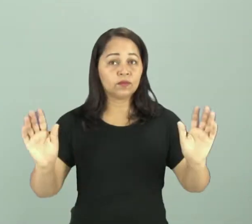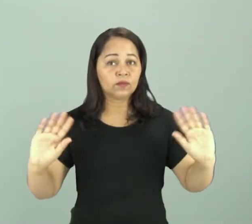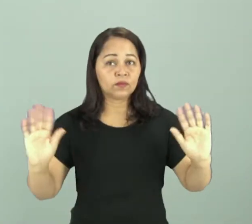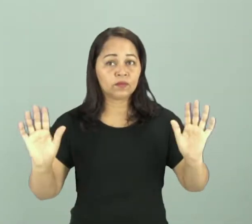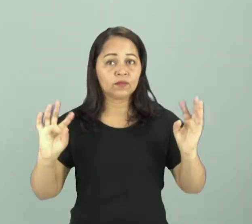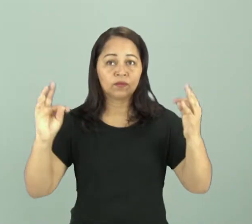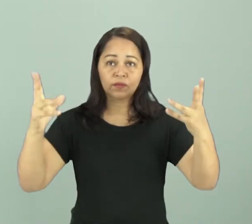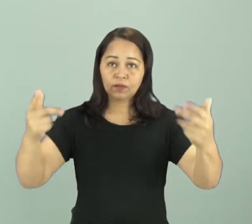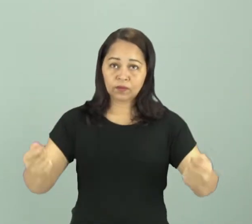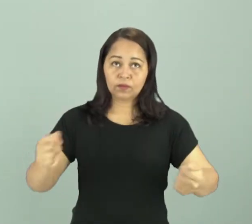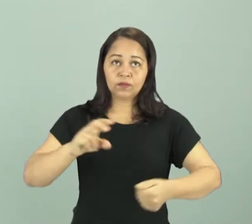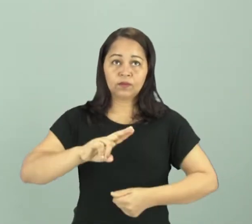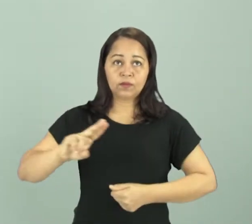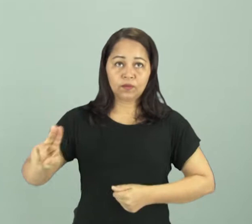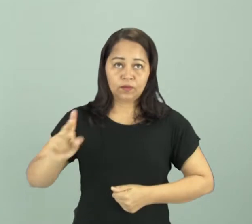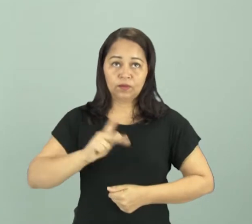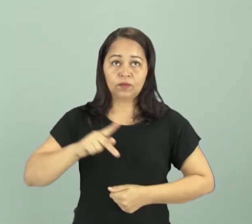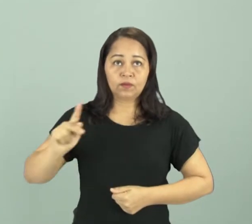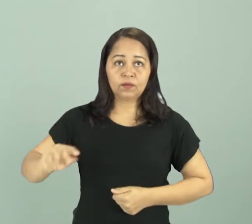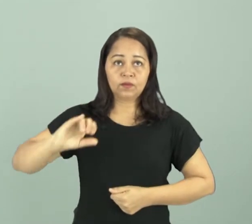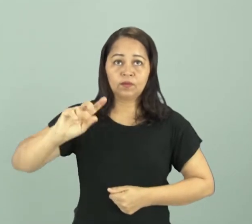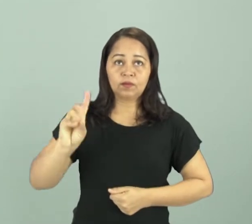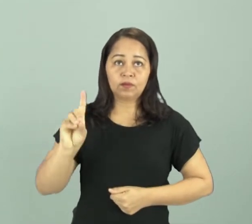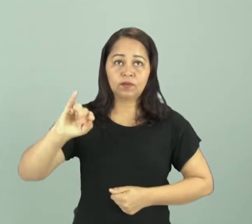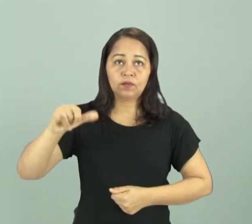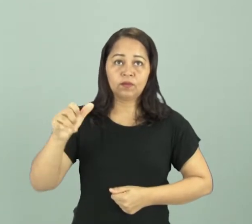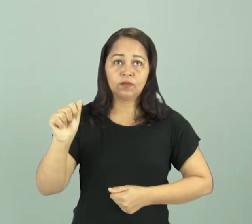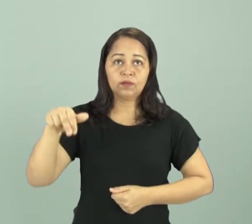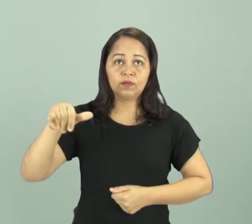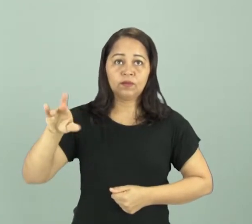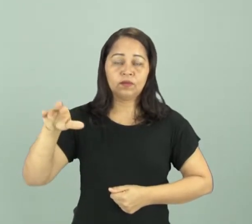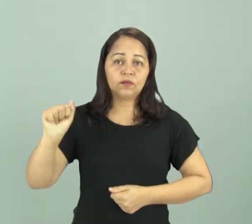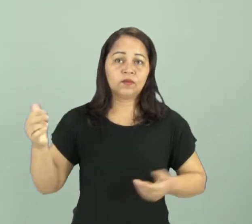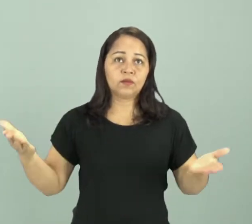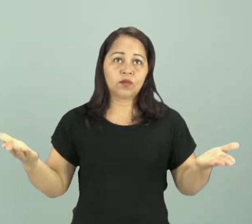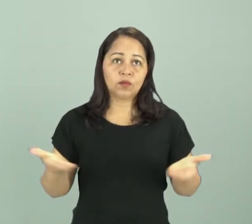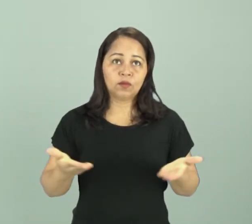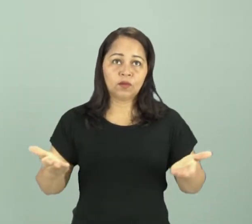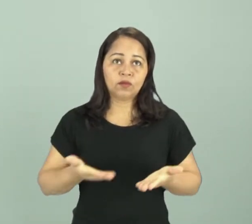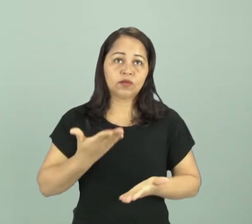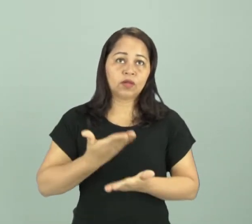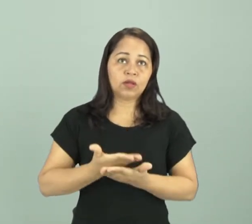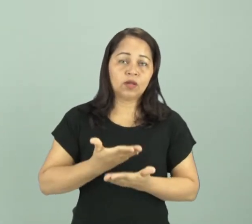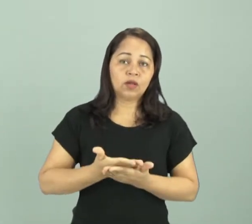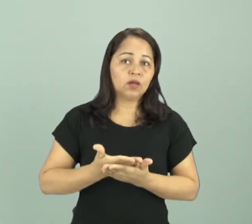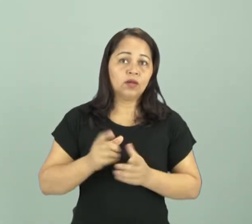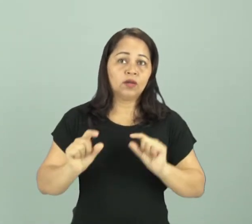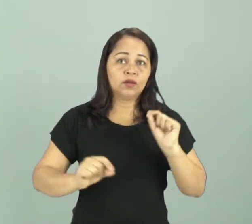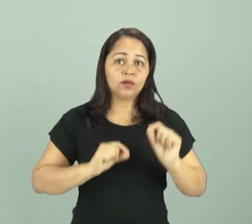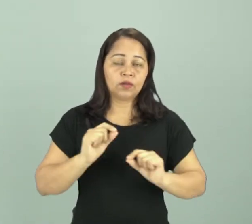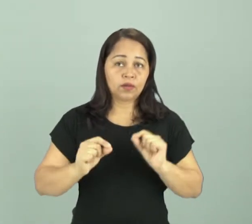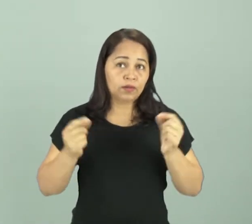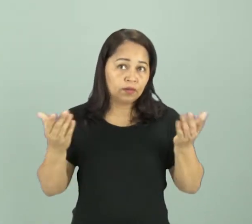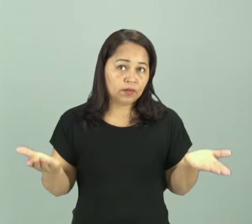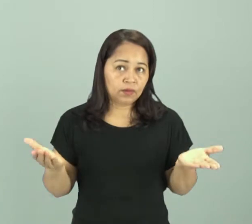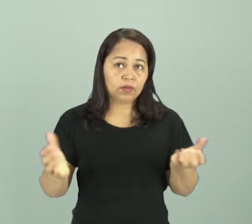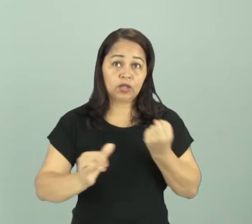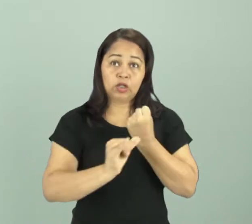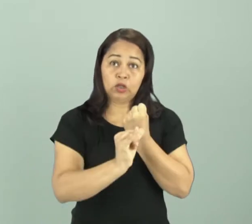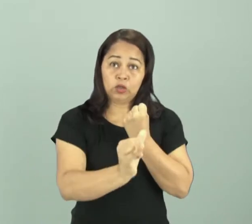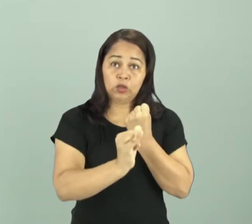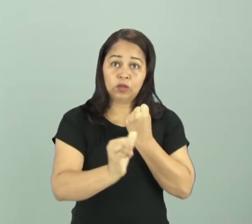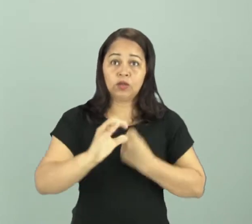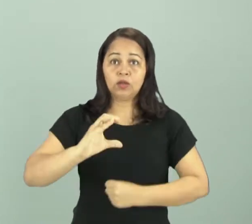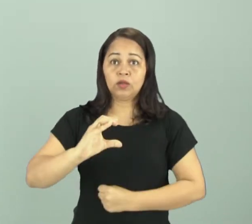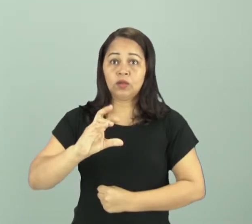Hola a todos, mi nombre es Deyanira y en la clase de hoy veremos el género textual crónica. Vamos